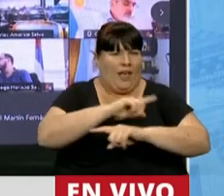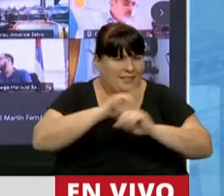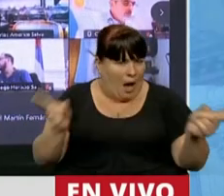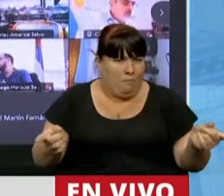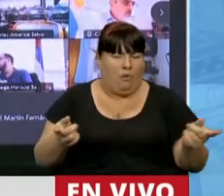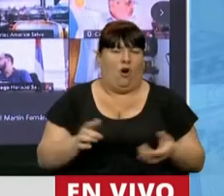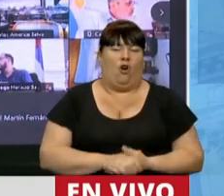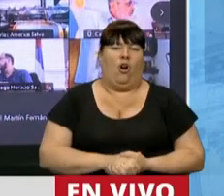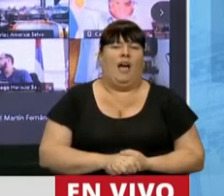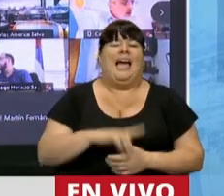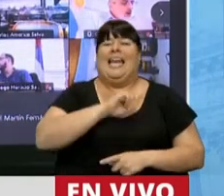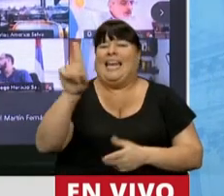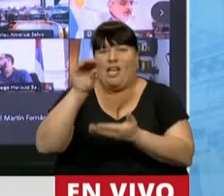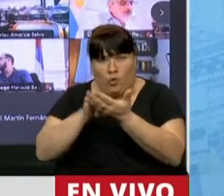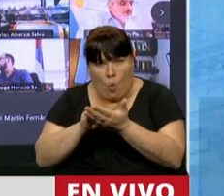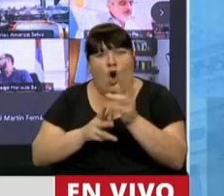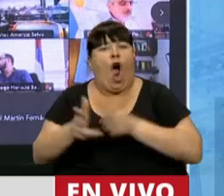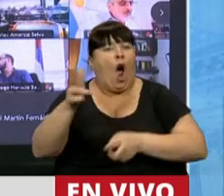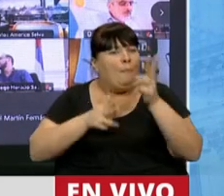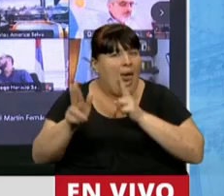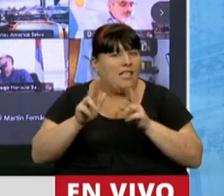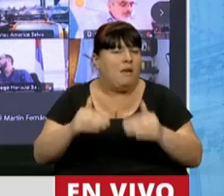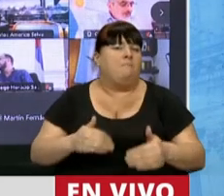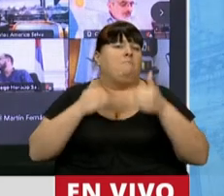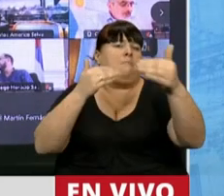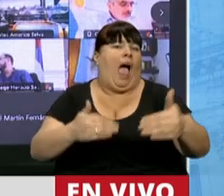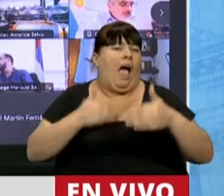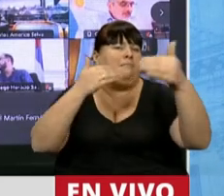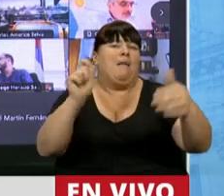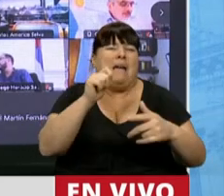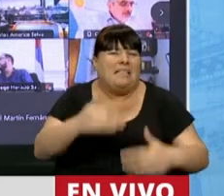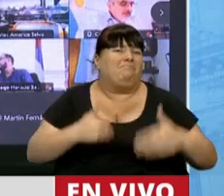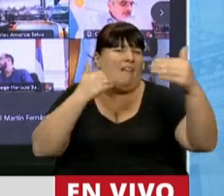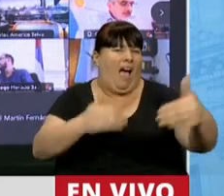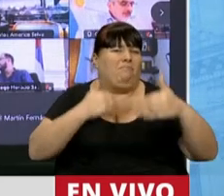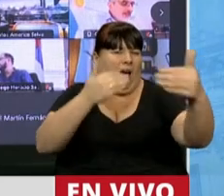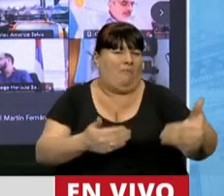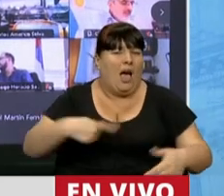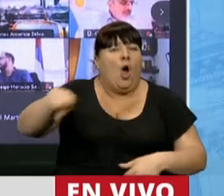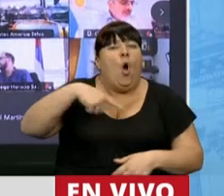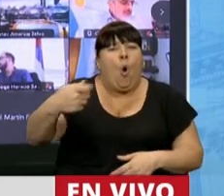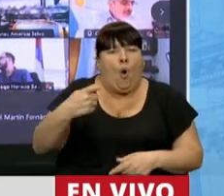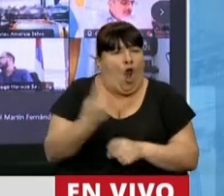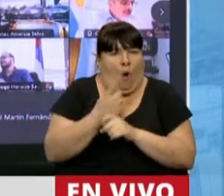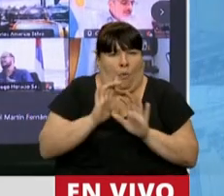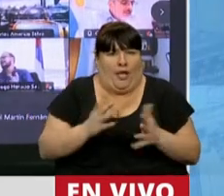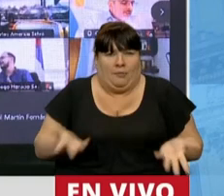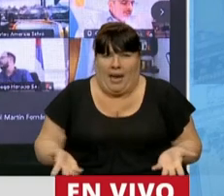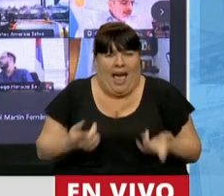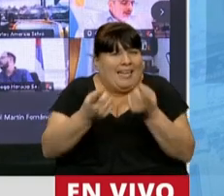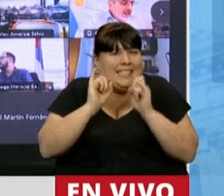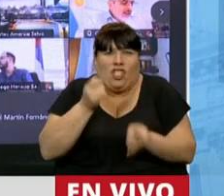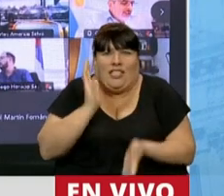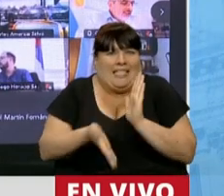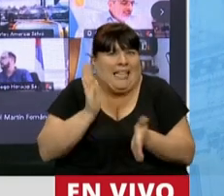cubiertas, presidenta, ni los turnos y las operaciones están pasando de meses a meses. Y nuestros jubilados no pueden esperar,